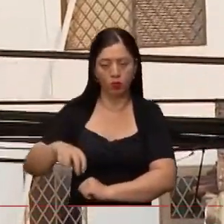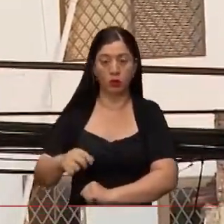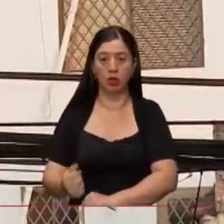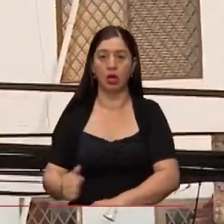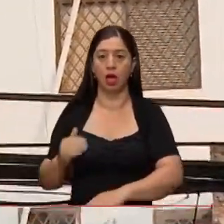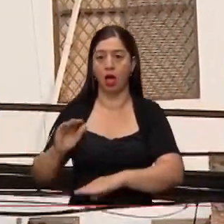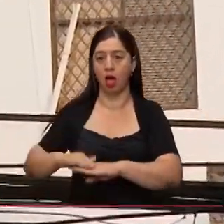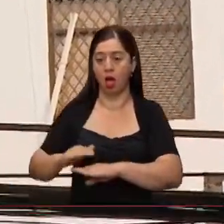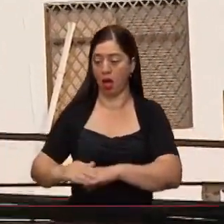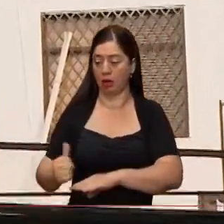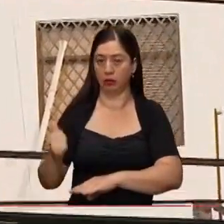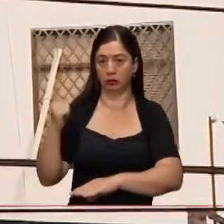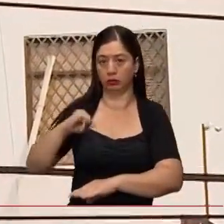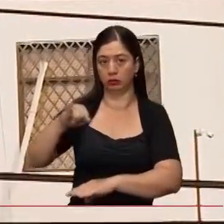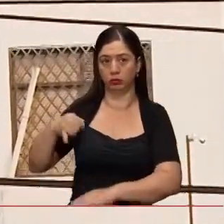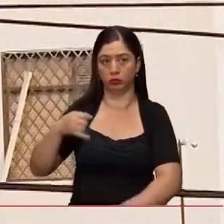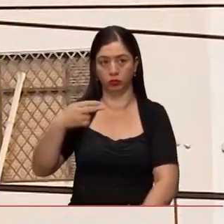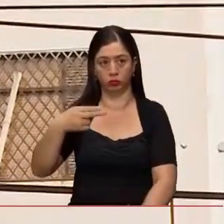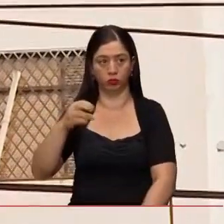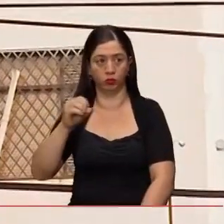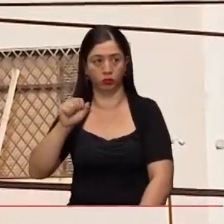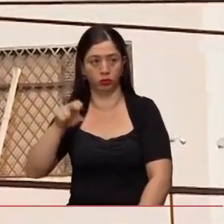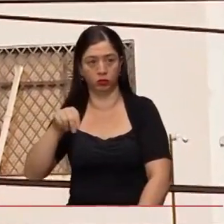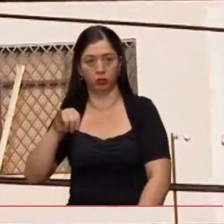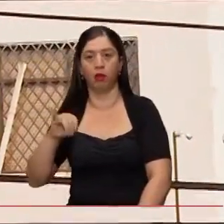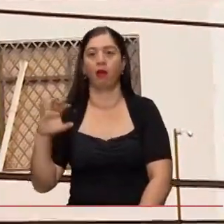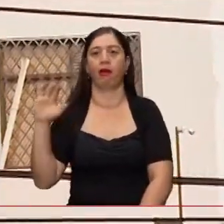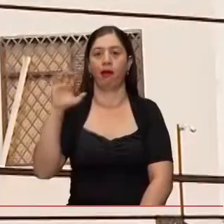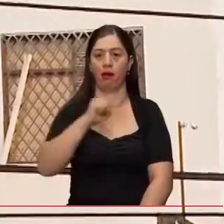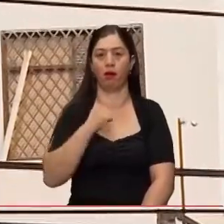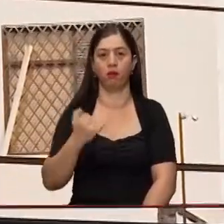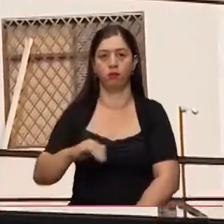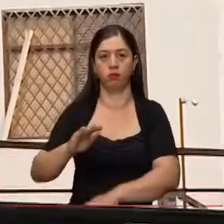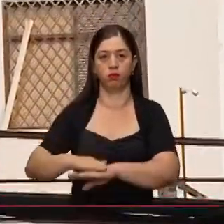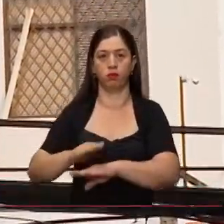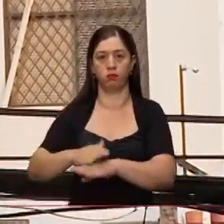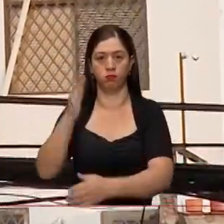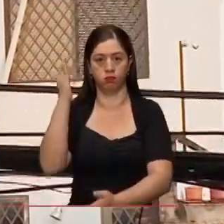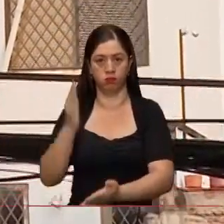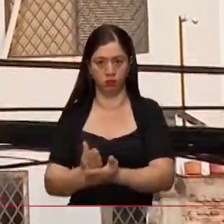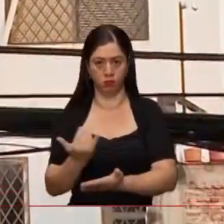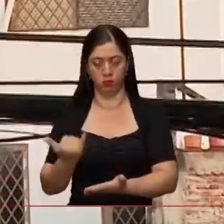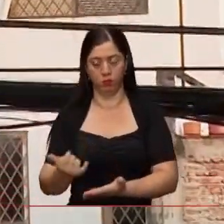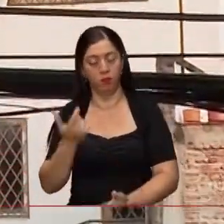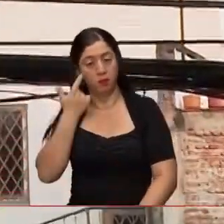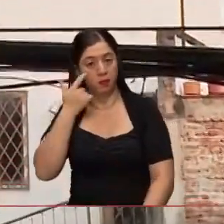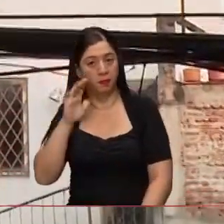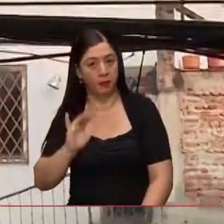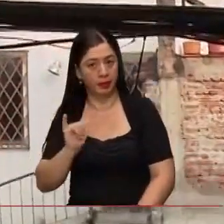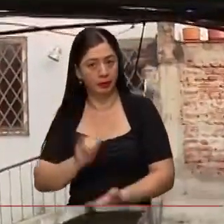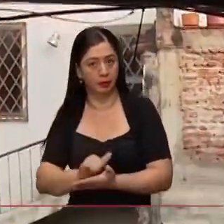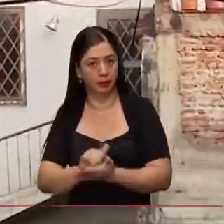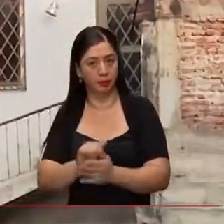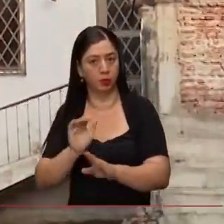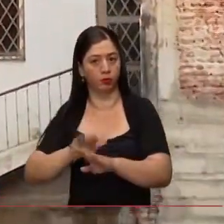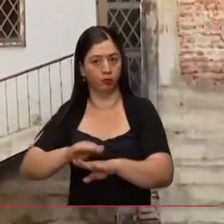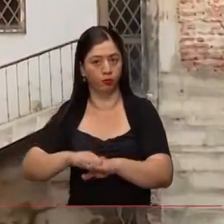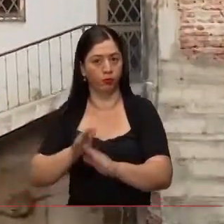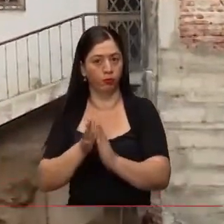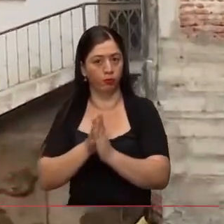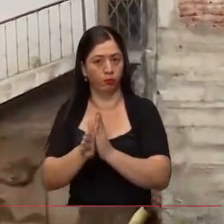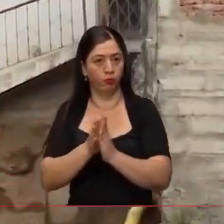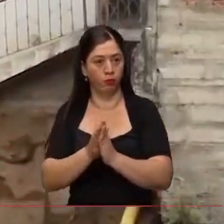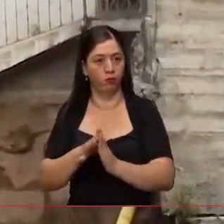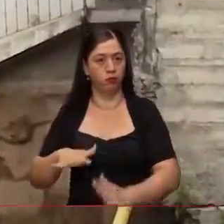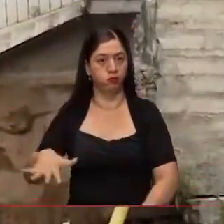atrás, allí Giovanni León nos está mostrando, fue donde se presentó la emergencia. Según ese mismo reporte, esto